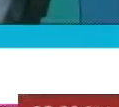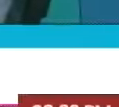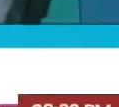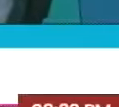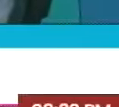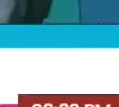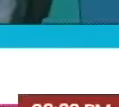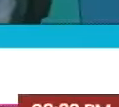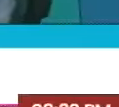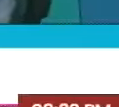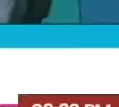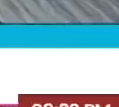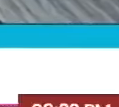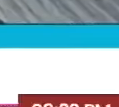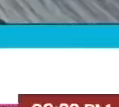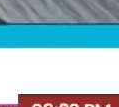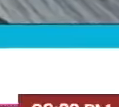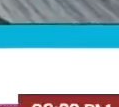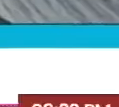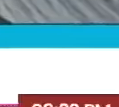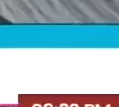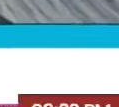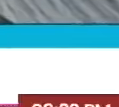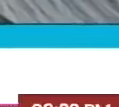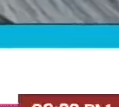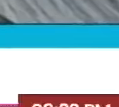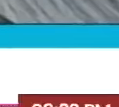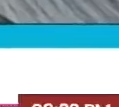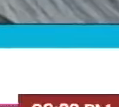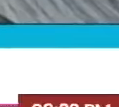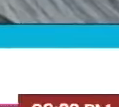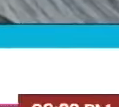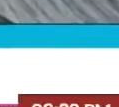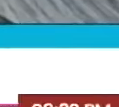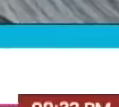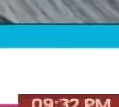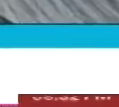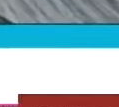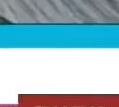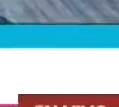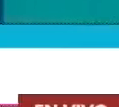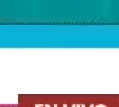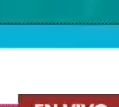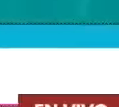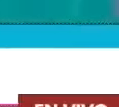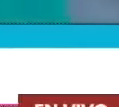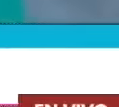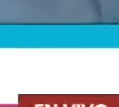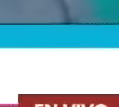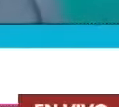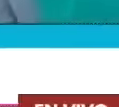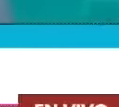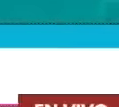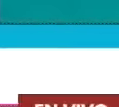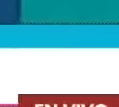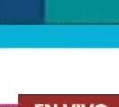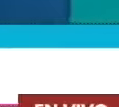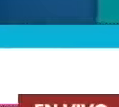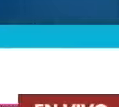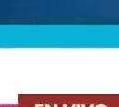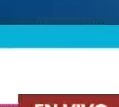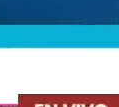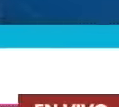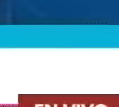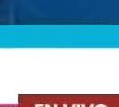El aplauso fuerte para María Antonia León. Gracias, María Antonia, María por estar Antonia aquí con nosotros.